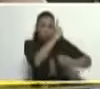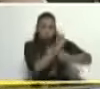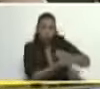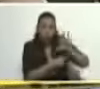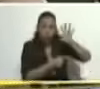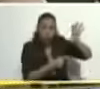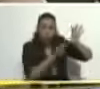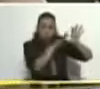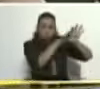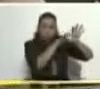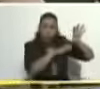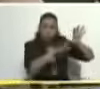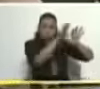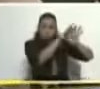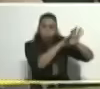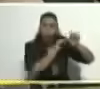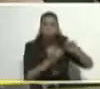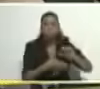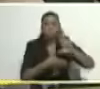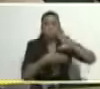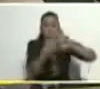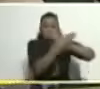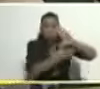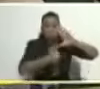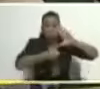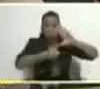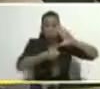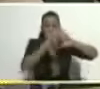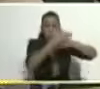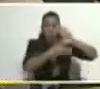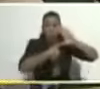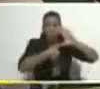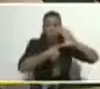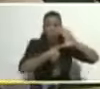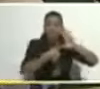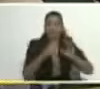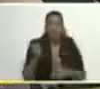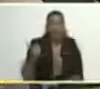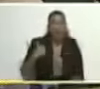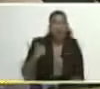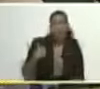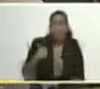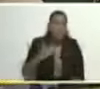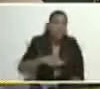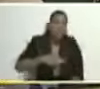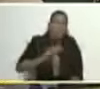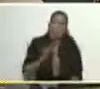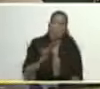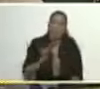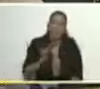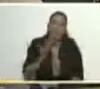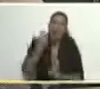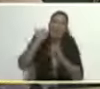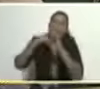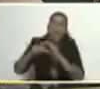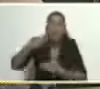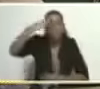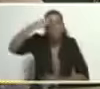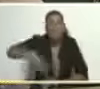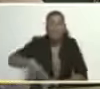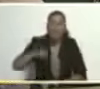doesn't want nor Canada. Ni tampoco Canadá, no quieren enviar